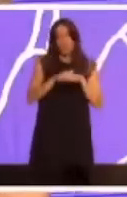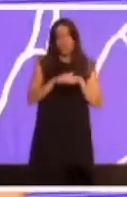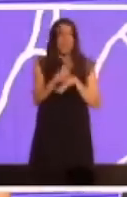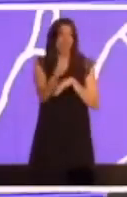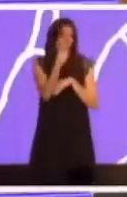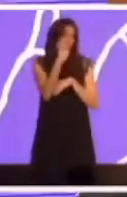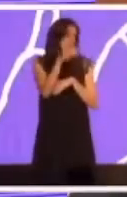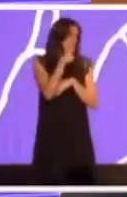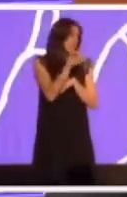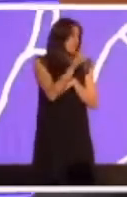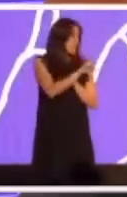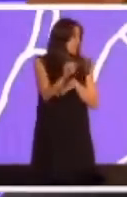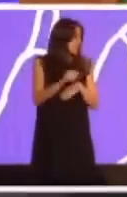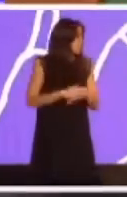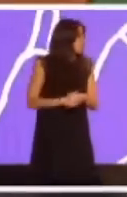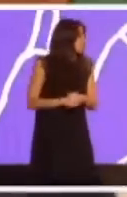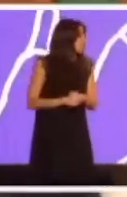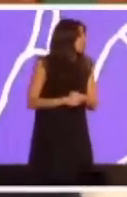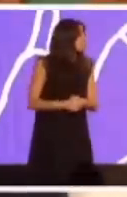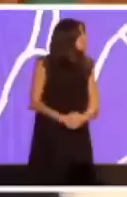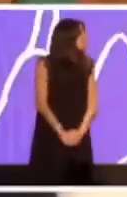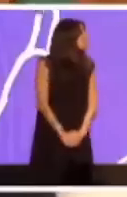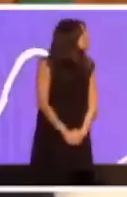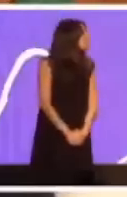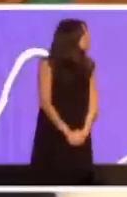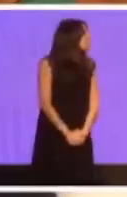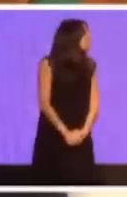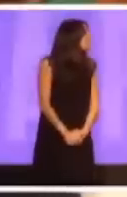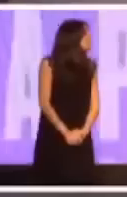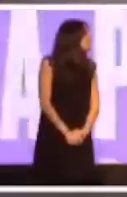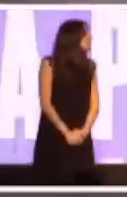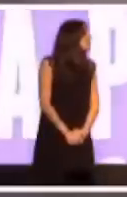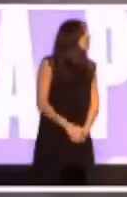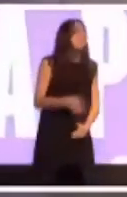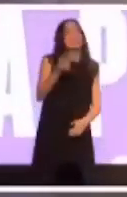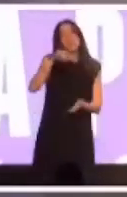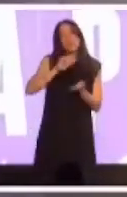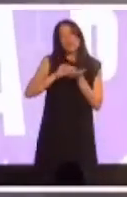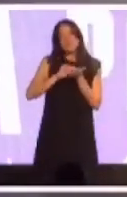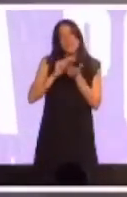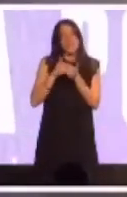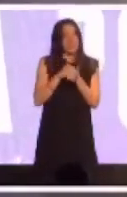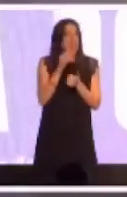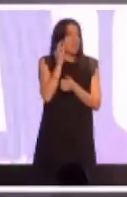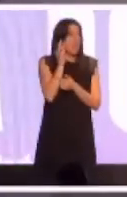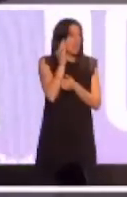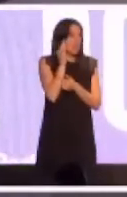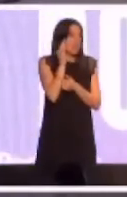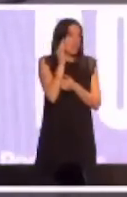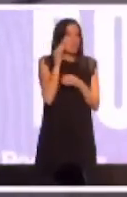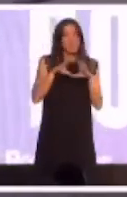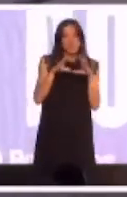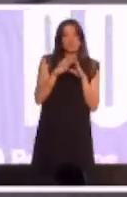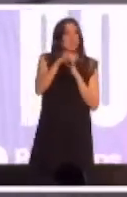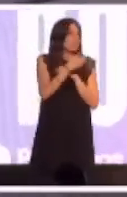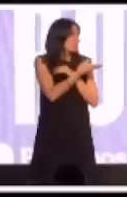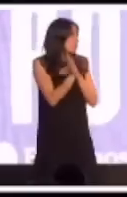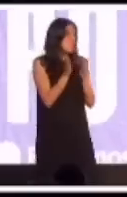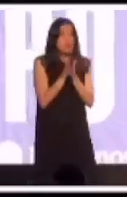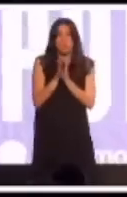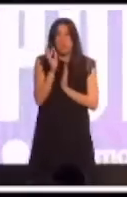para para Johnny también a la secretaría de feminismos pan y a todas las compañeras